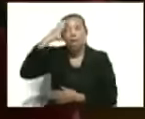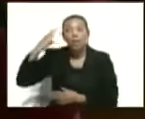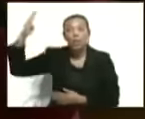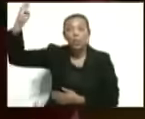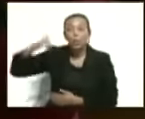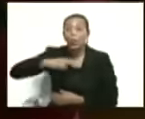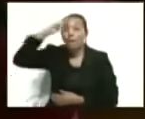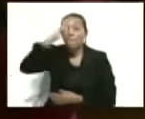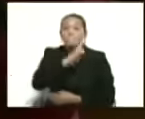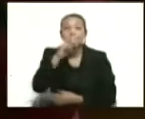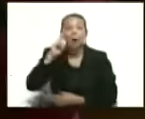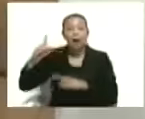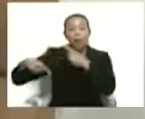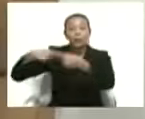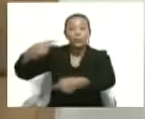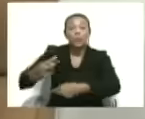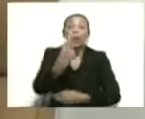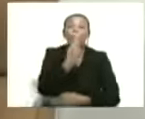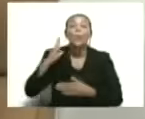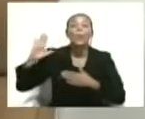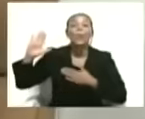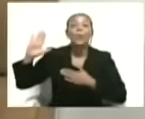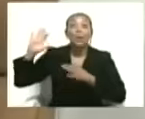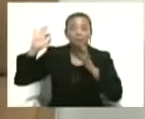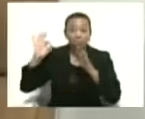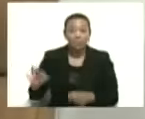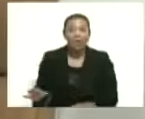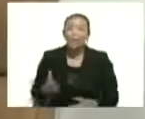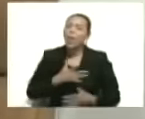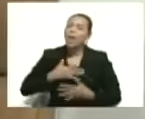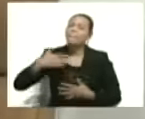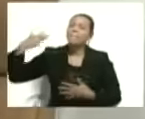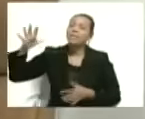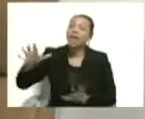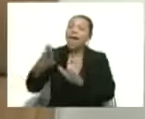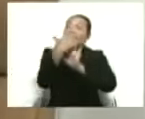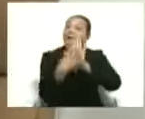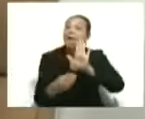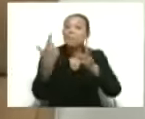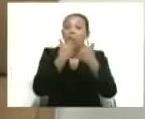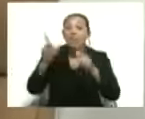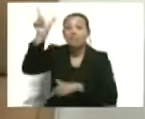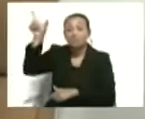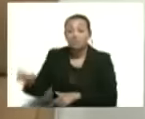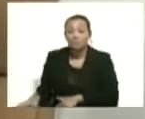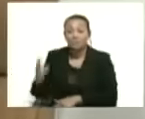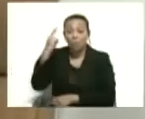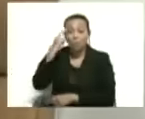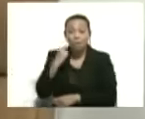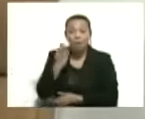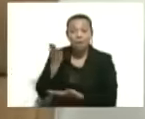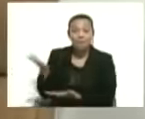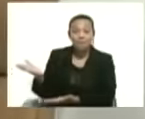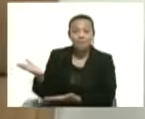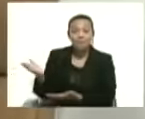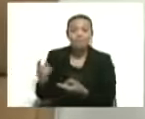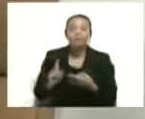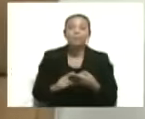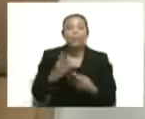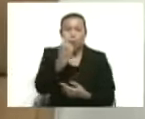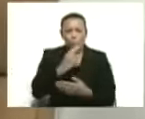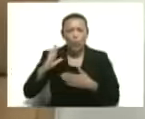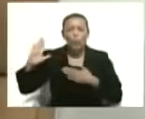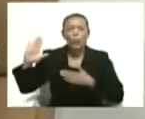nuestros padres. Juran por el espíritu y el ejemplo del libertador Simón Bolívar.